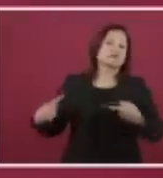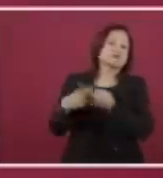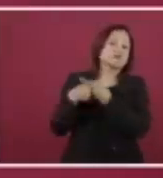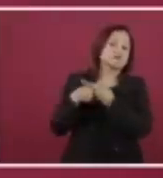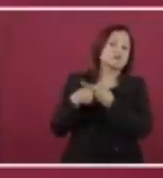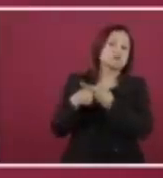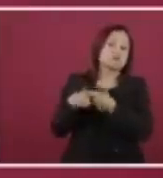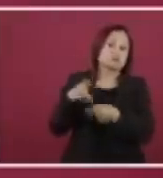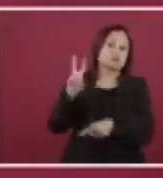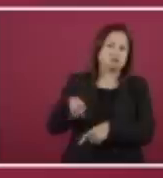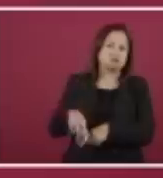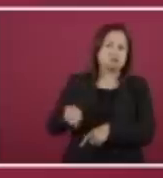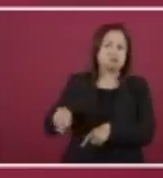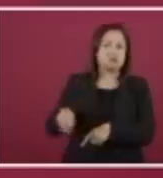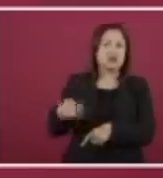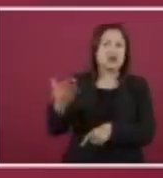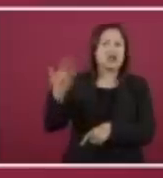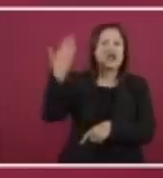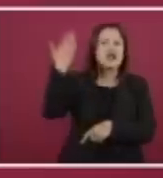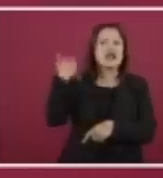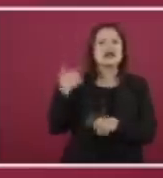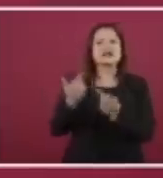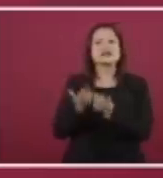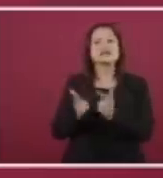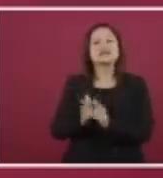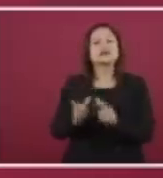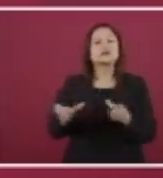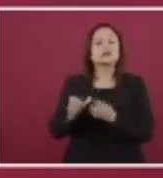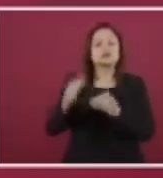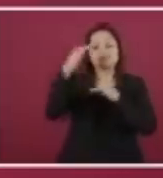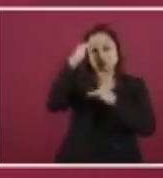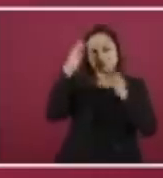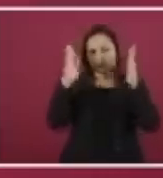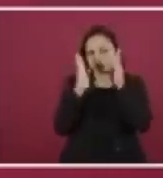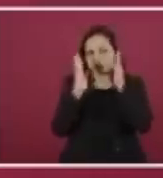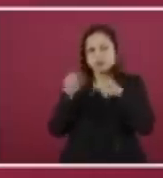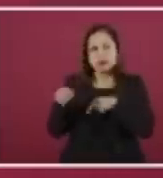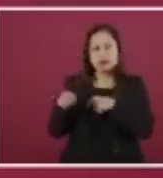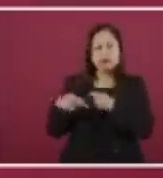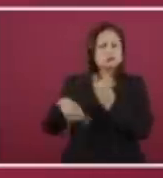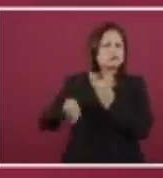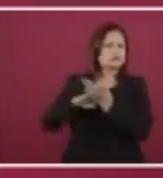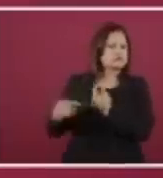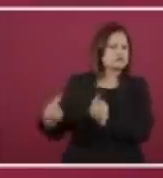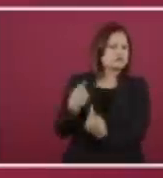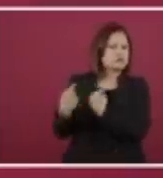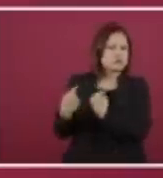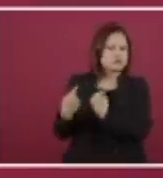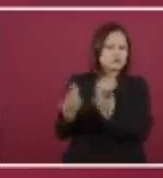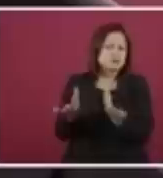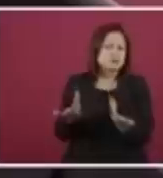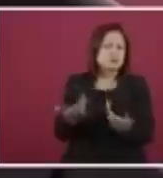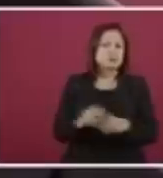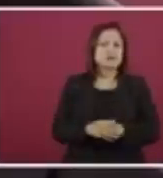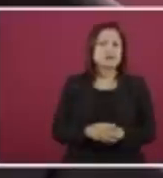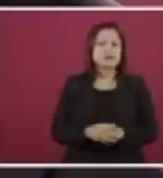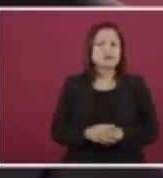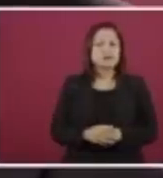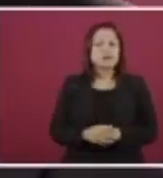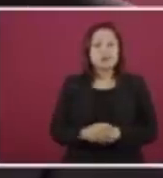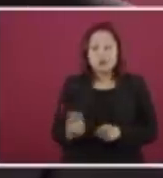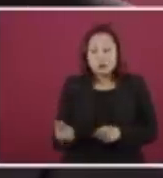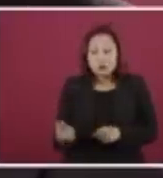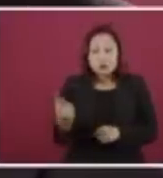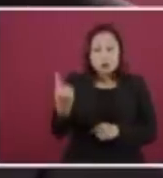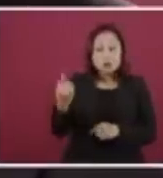del flanco conservador que están en contra nuestras, ¿no? Entonces, uno de ellos